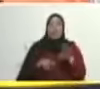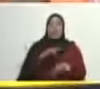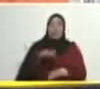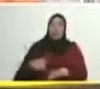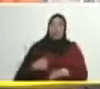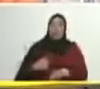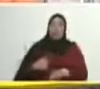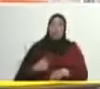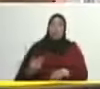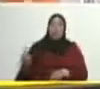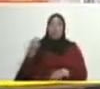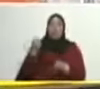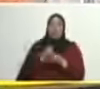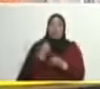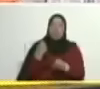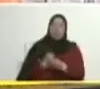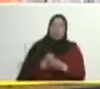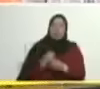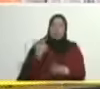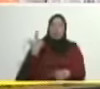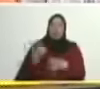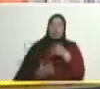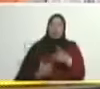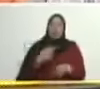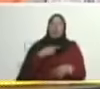a veces es más difícil llegar a Antigua